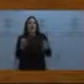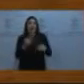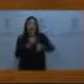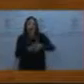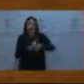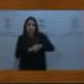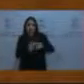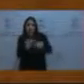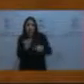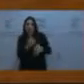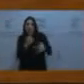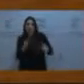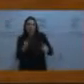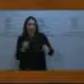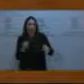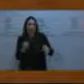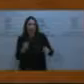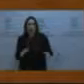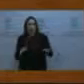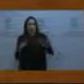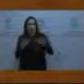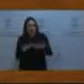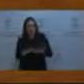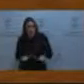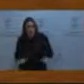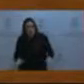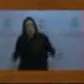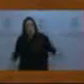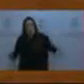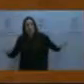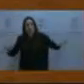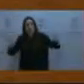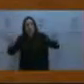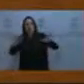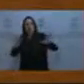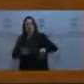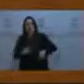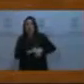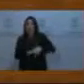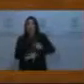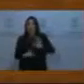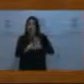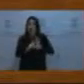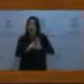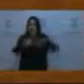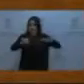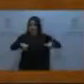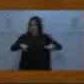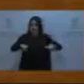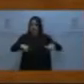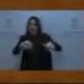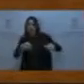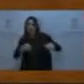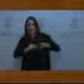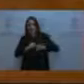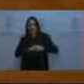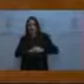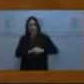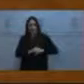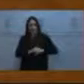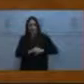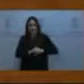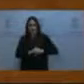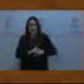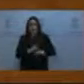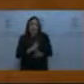forma, llegan lentamente, van demasiado lentos. El tiempo legal, que deberían de ser 6 meses, normalmente no se cumple, lo que nos